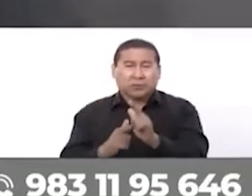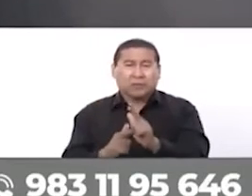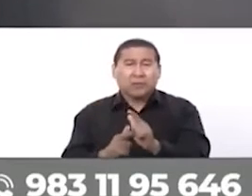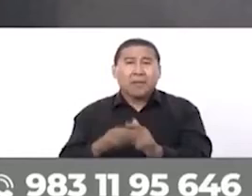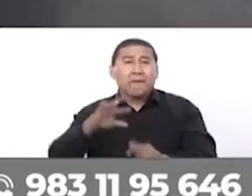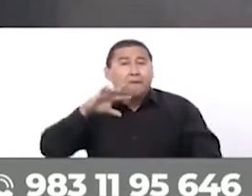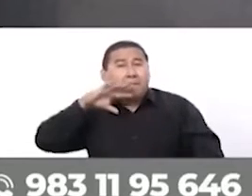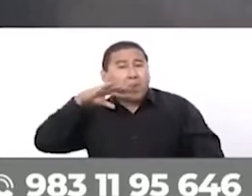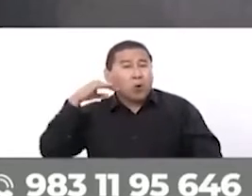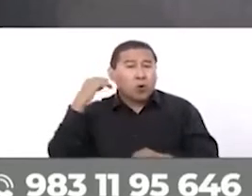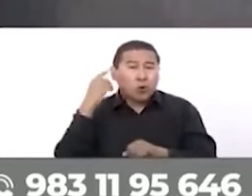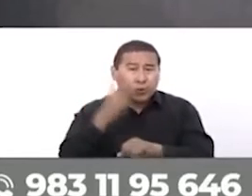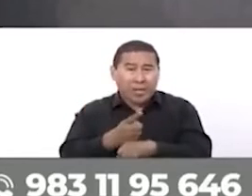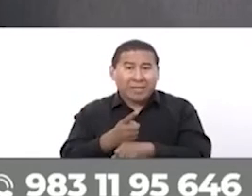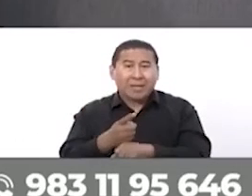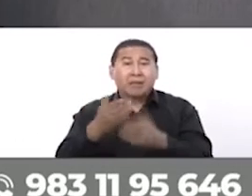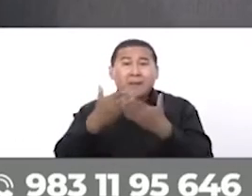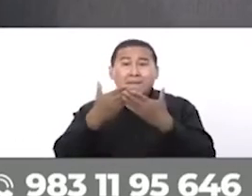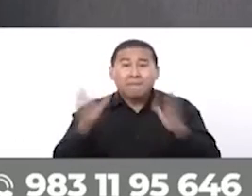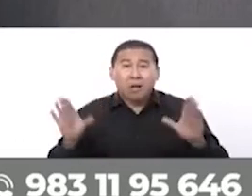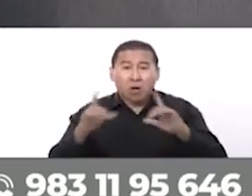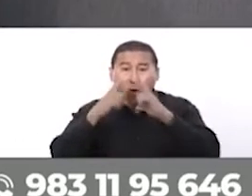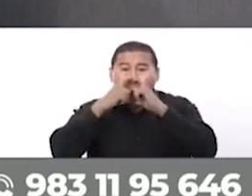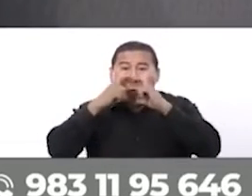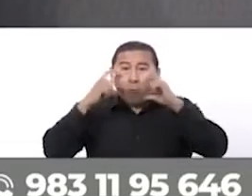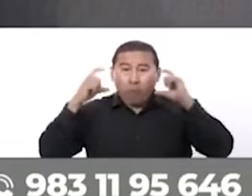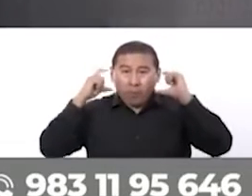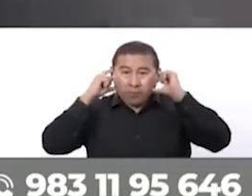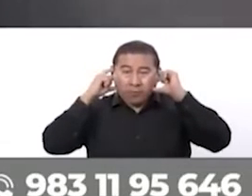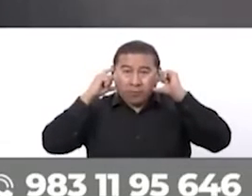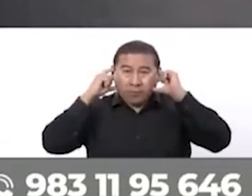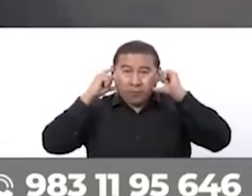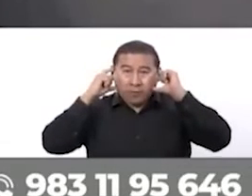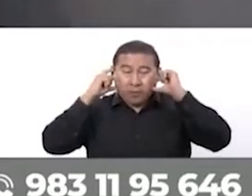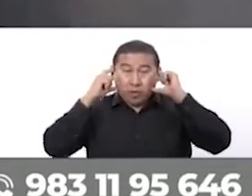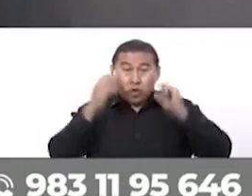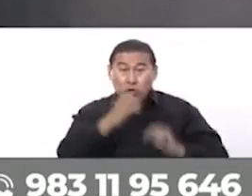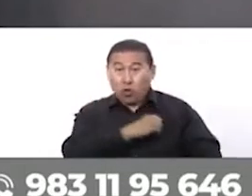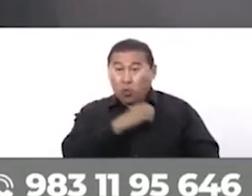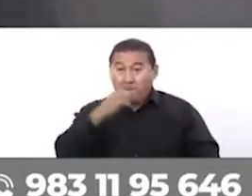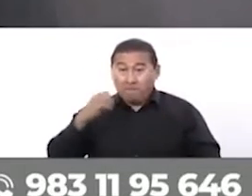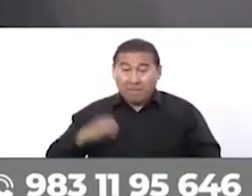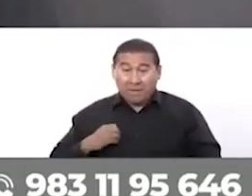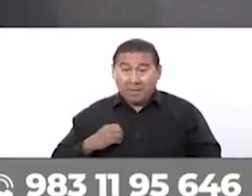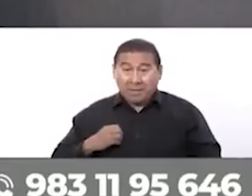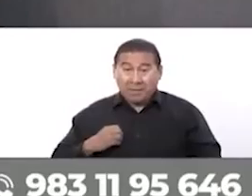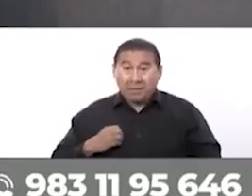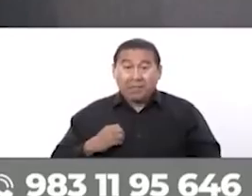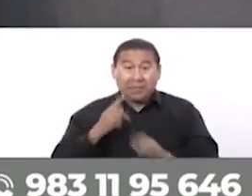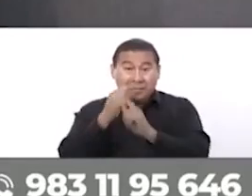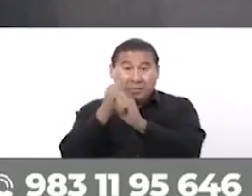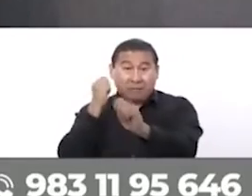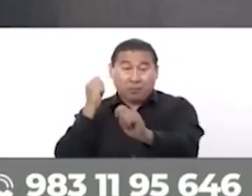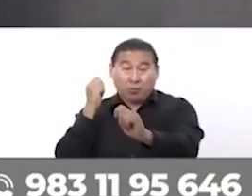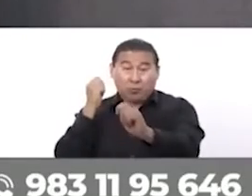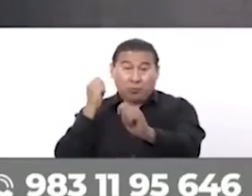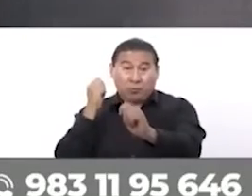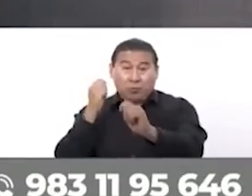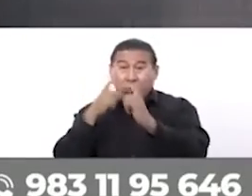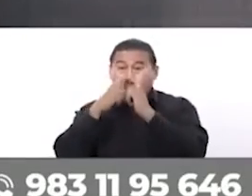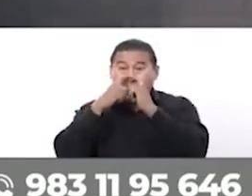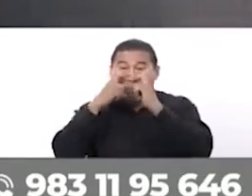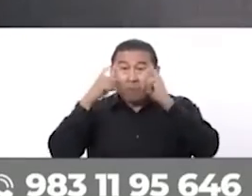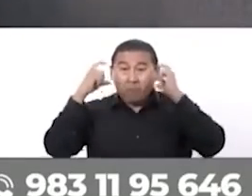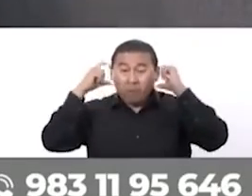voluntario en espacios abiertos el uso del cubrebocas obligatorio en el transporte público y